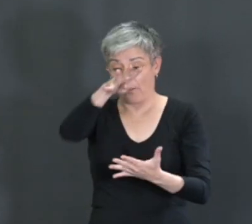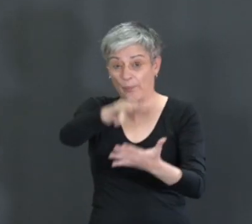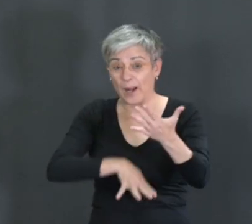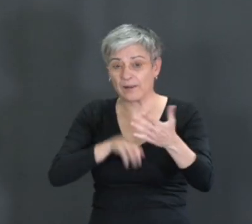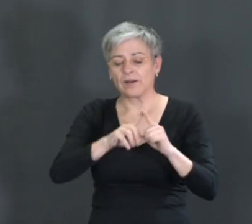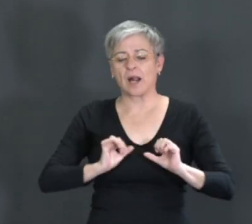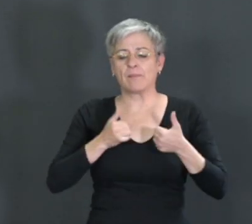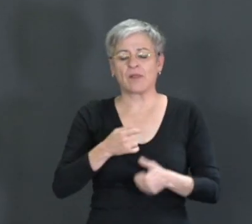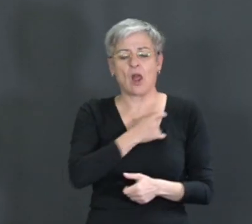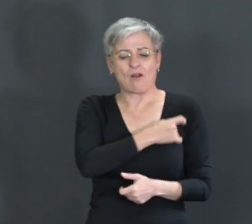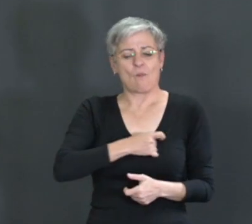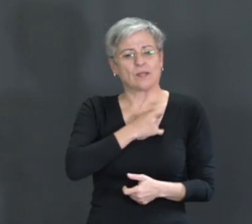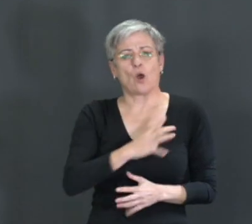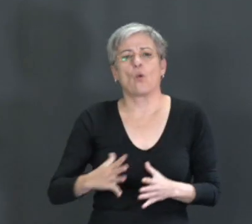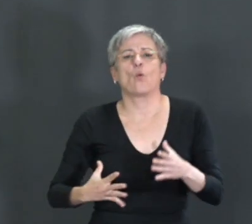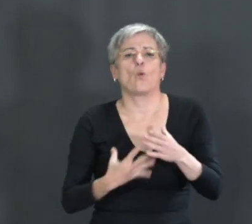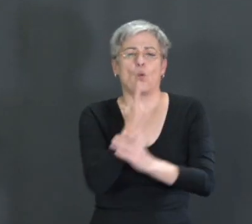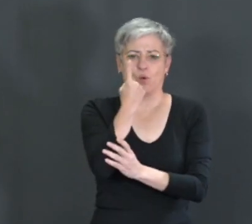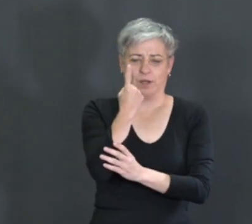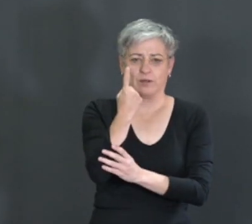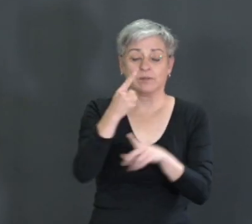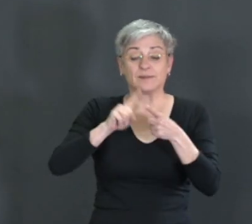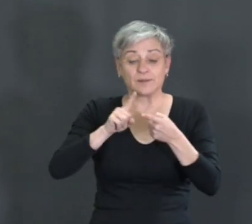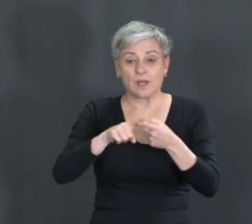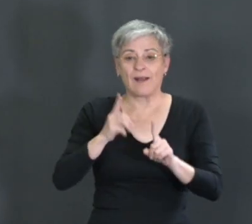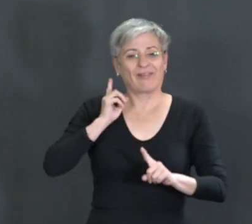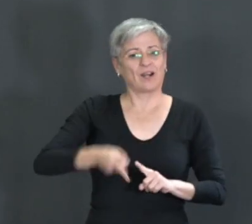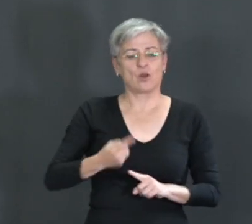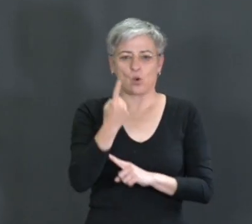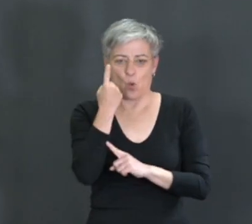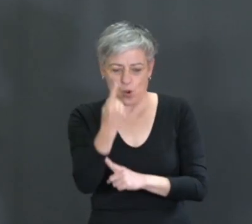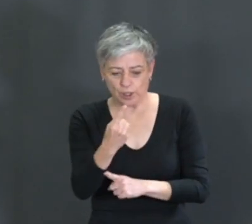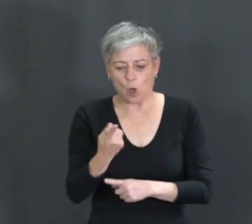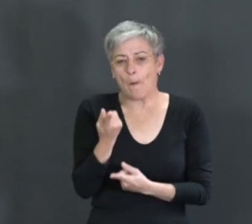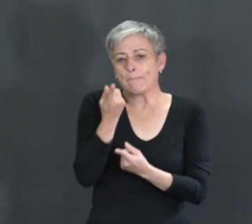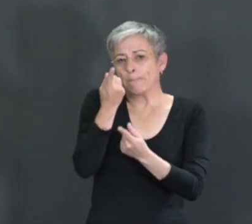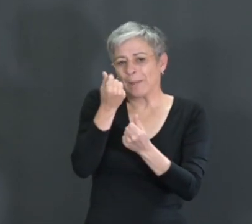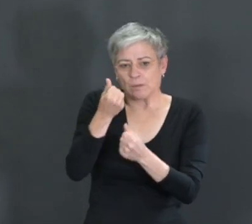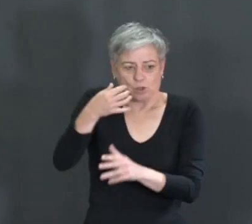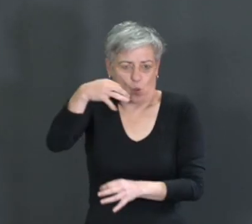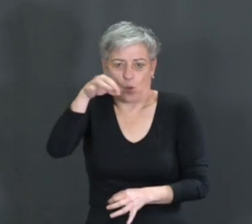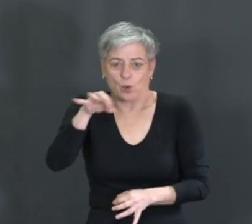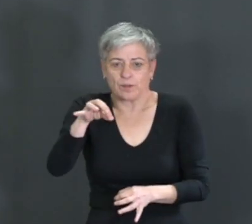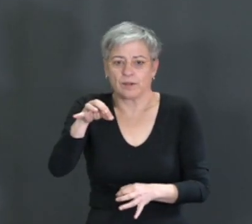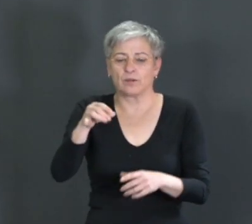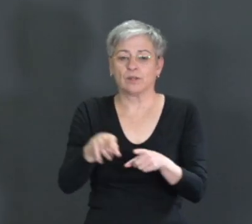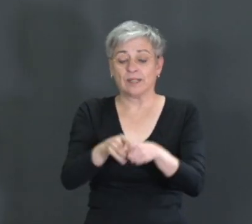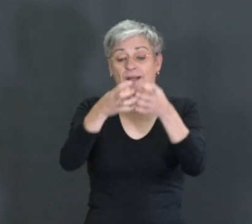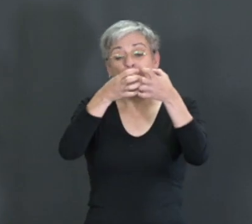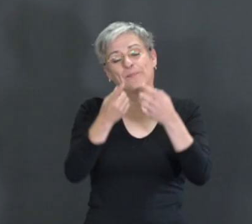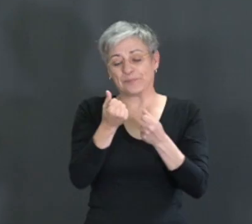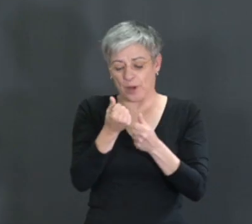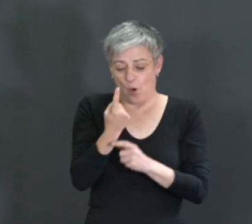único comité organizador, con una única dirección, con un presupuesto único, dividido por olímpicos